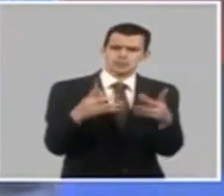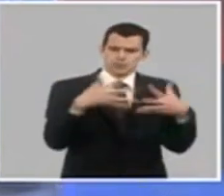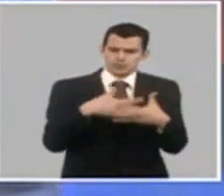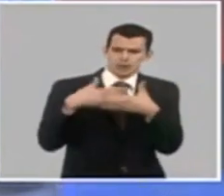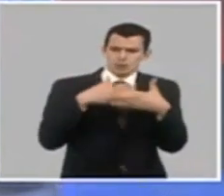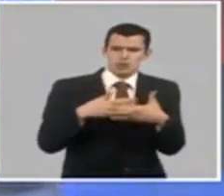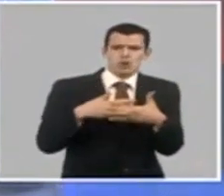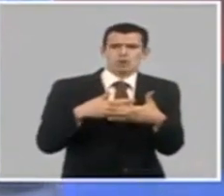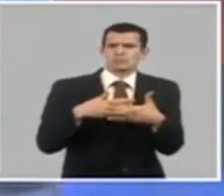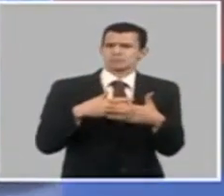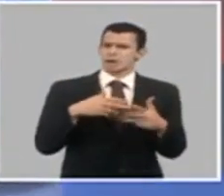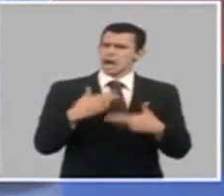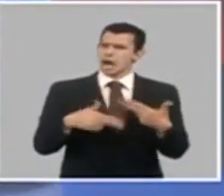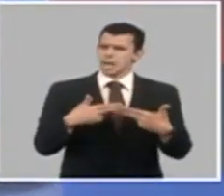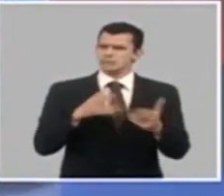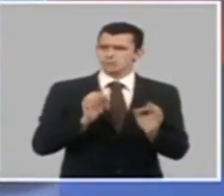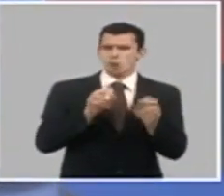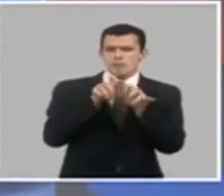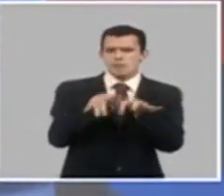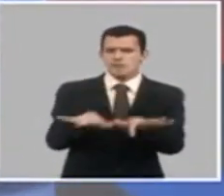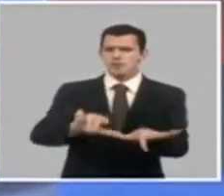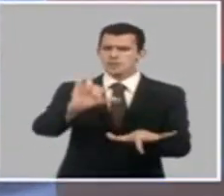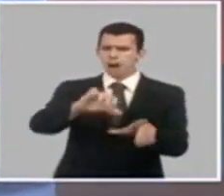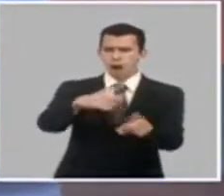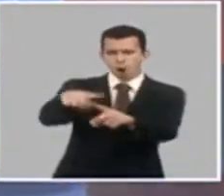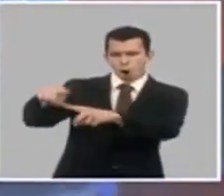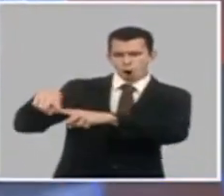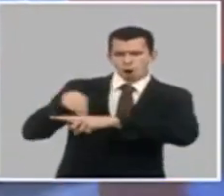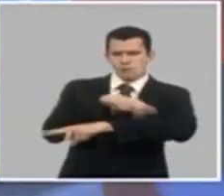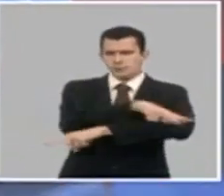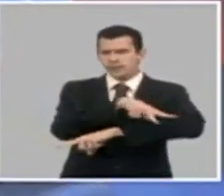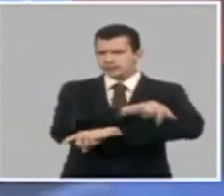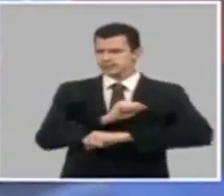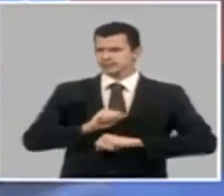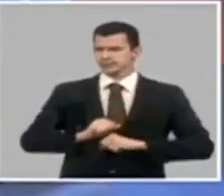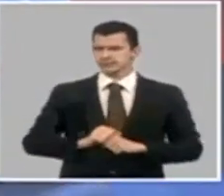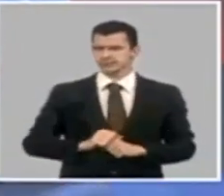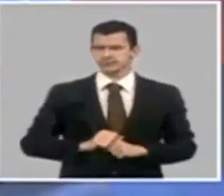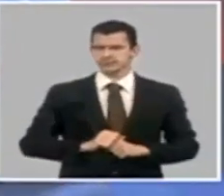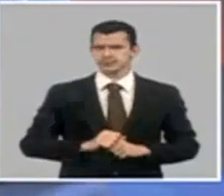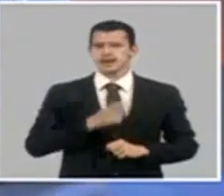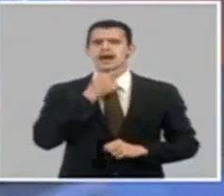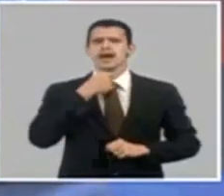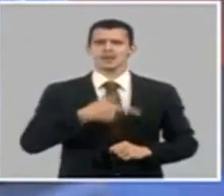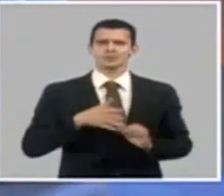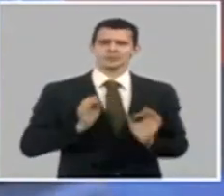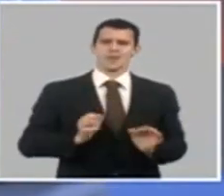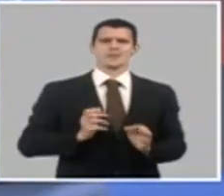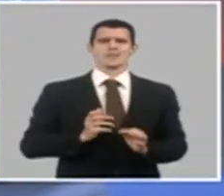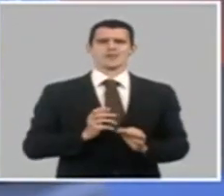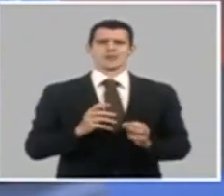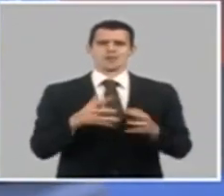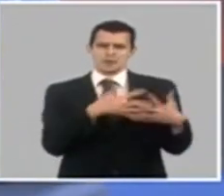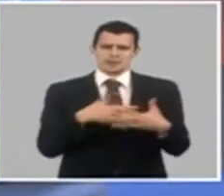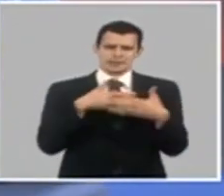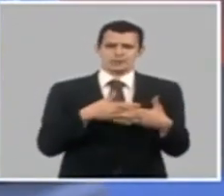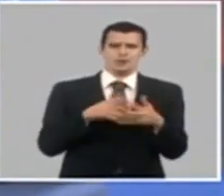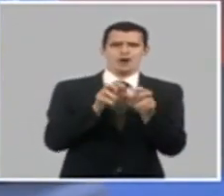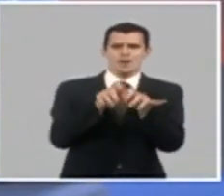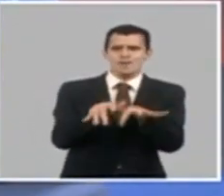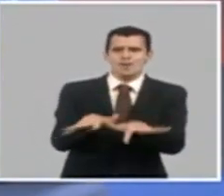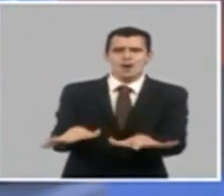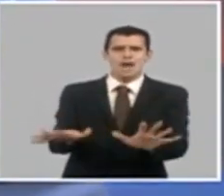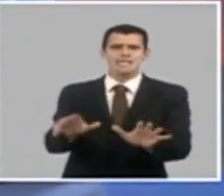eeuu sale influencia maligna extranjera dedicada citó a exacerbar divisiones y socavar